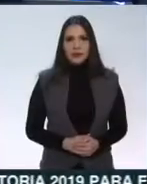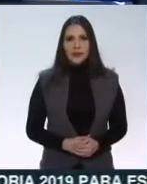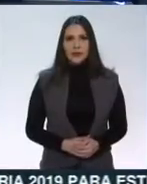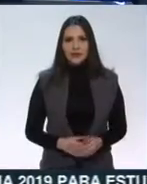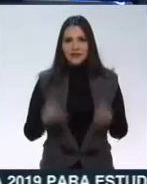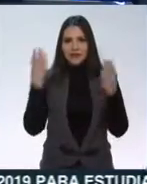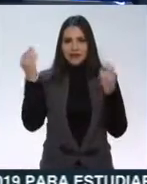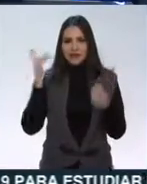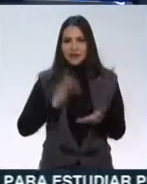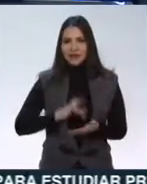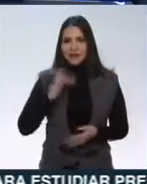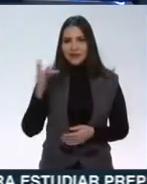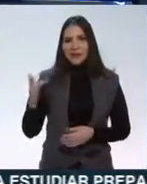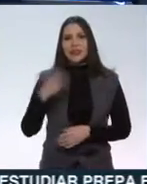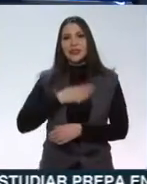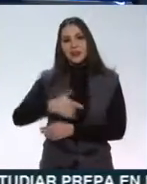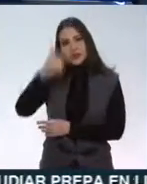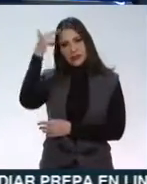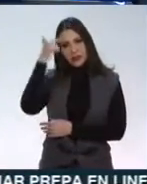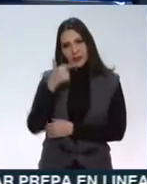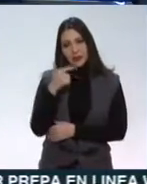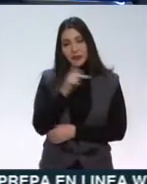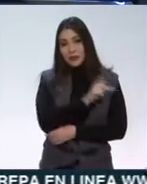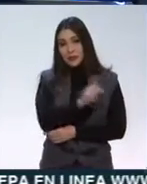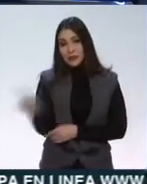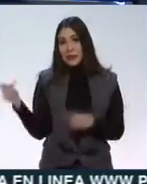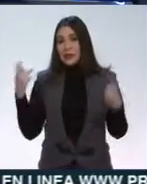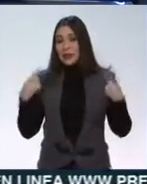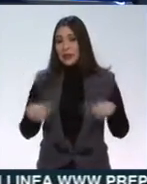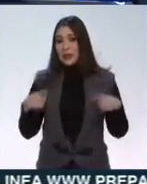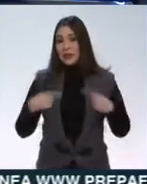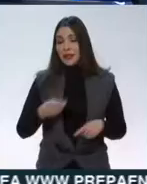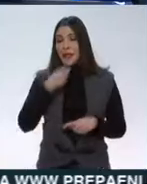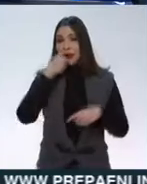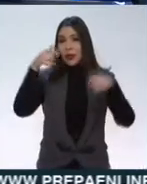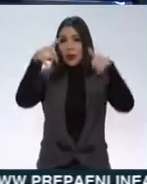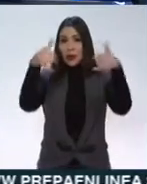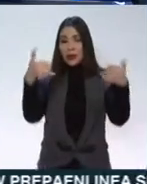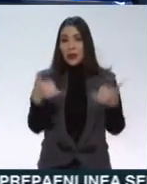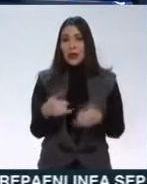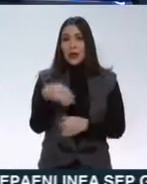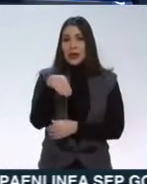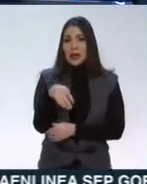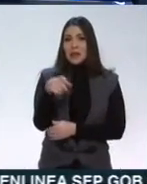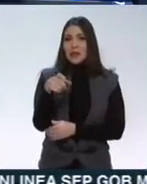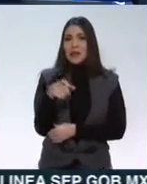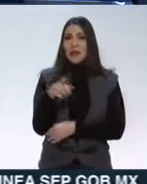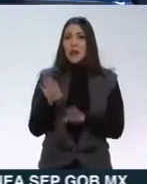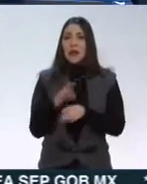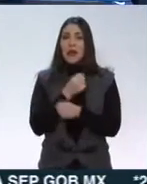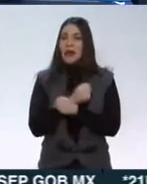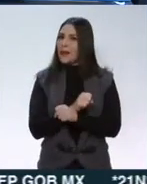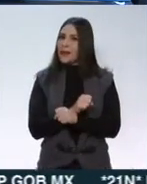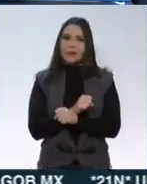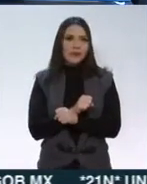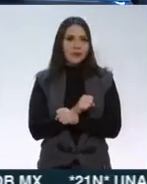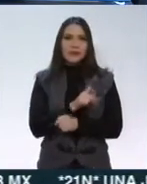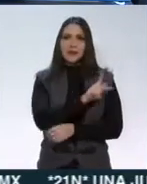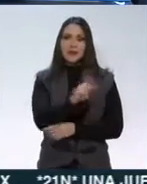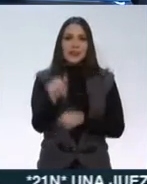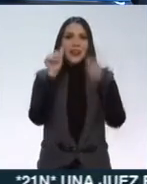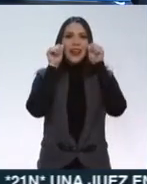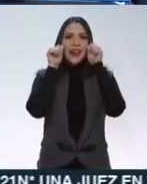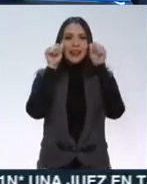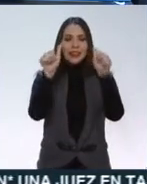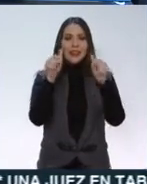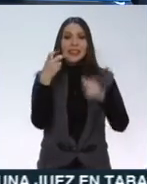Muchas gracias, muy buenas noches. Para los que dicen que la Copa MX no es entretenida, bueno, pónganle mucha atención